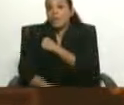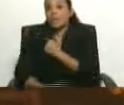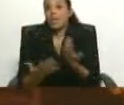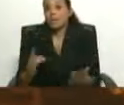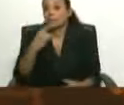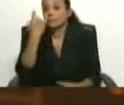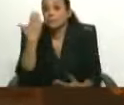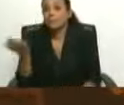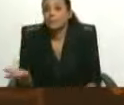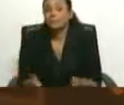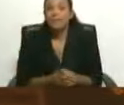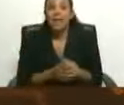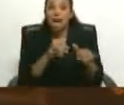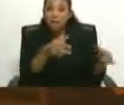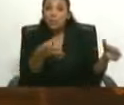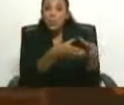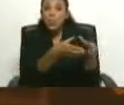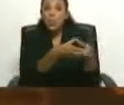que salió